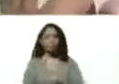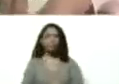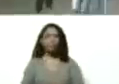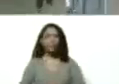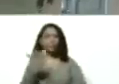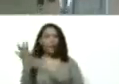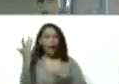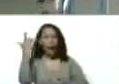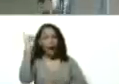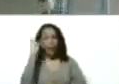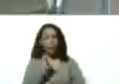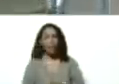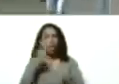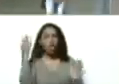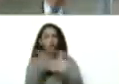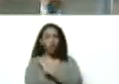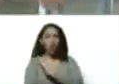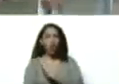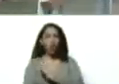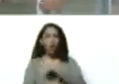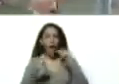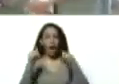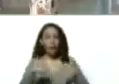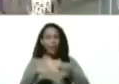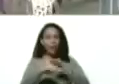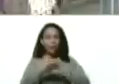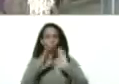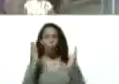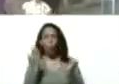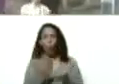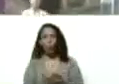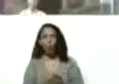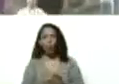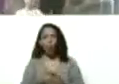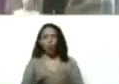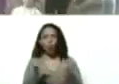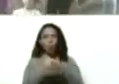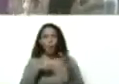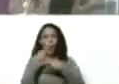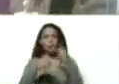exista sobre la faz de la tierra el PSUV